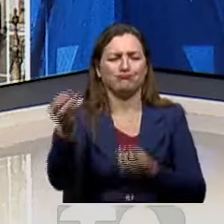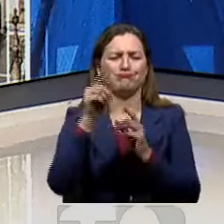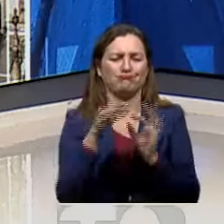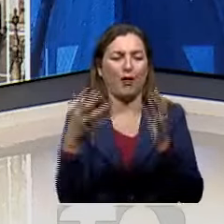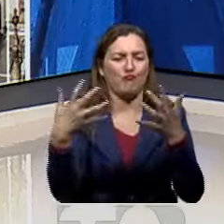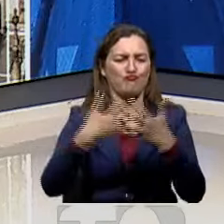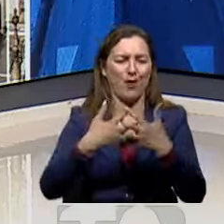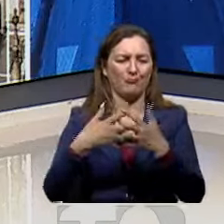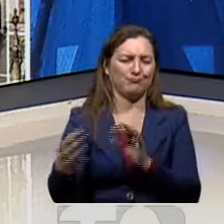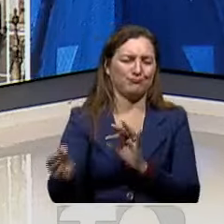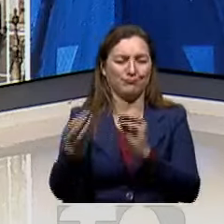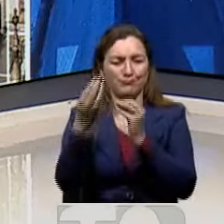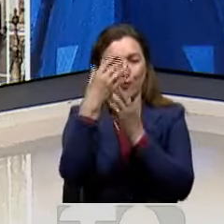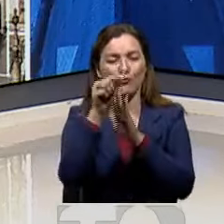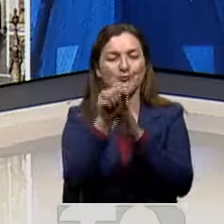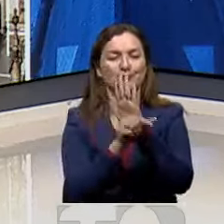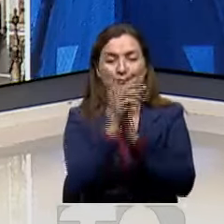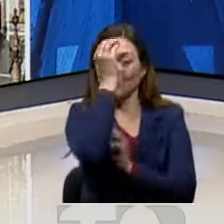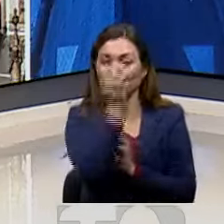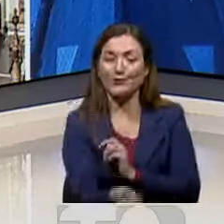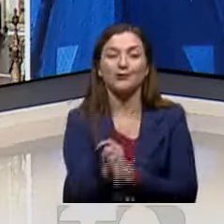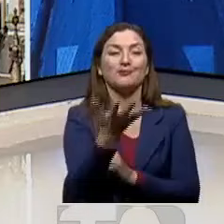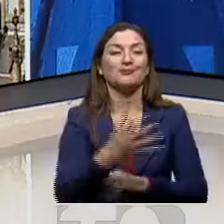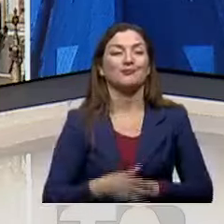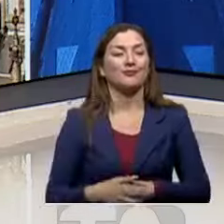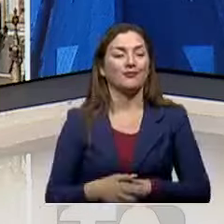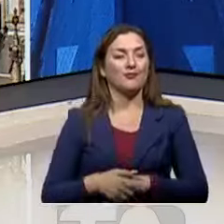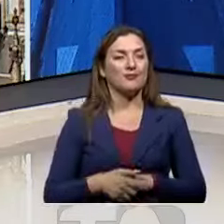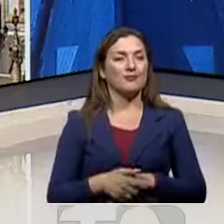contarnos los avances de esta obra. Juan Miguel, buenos días.